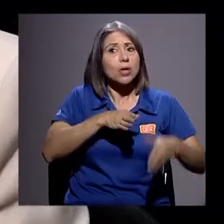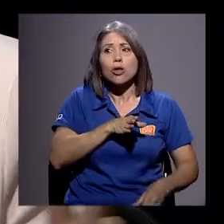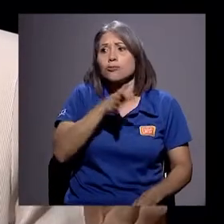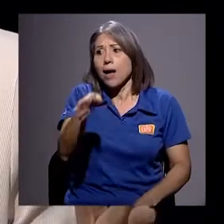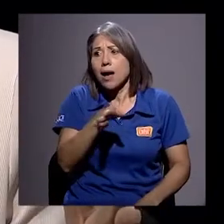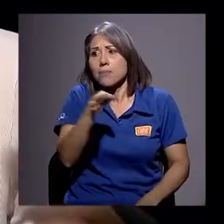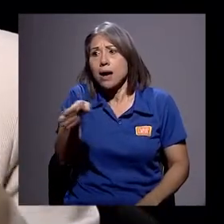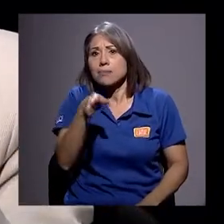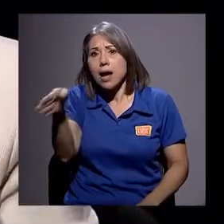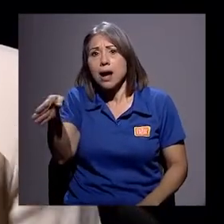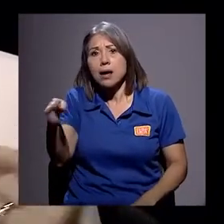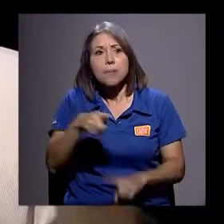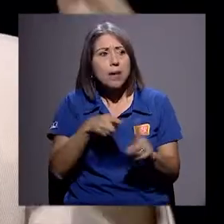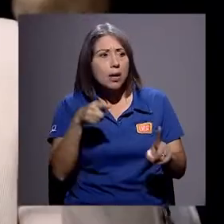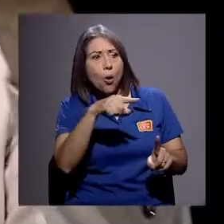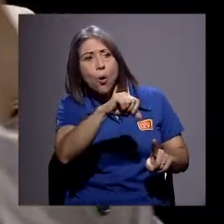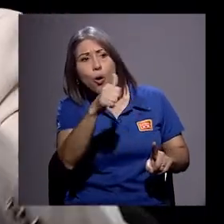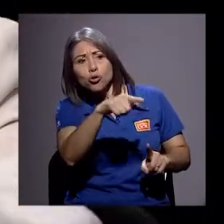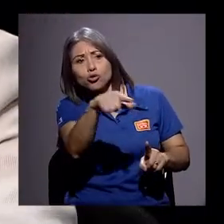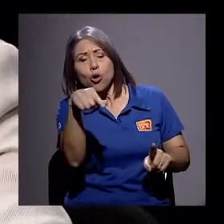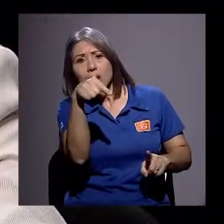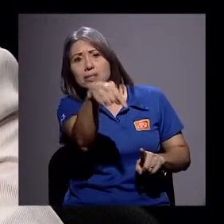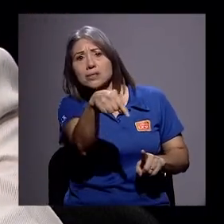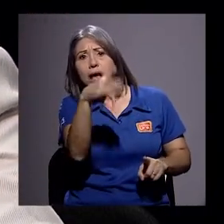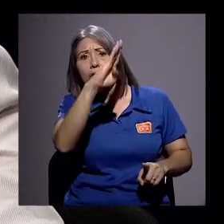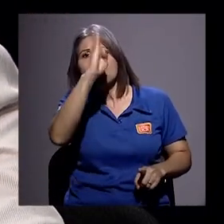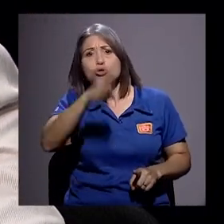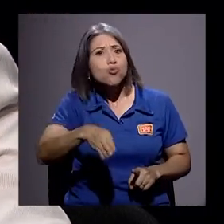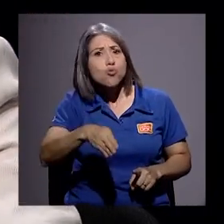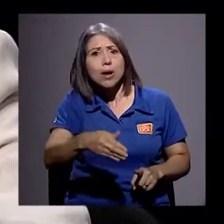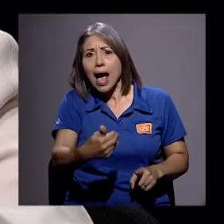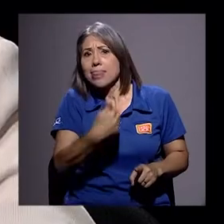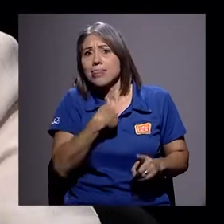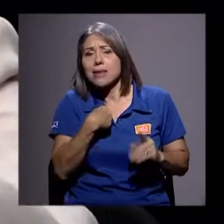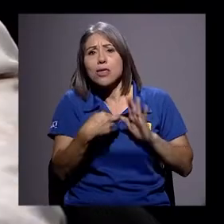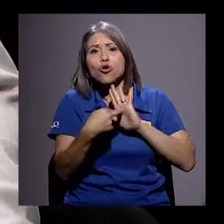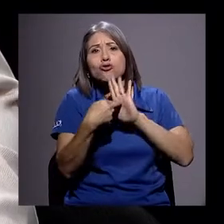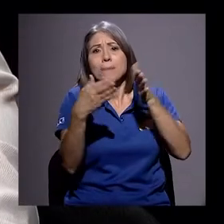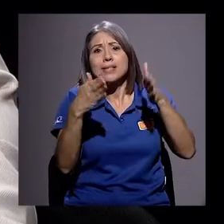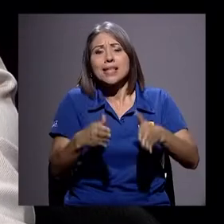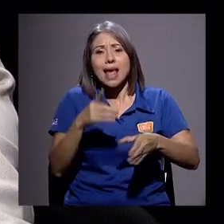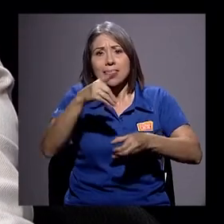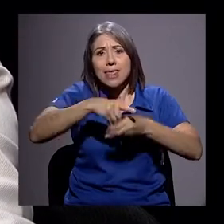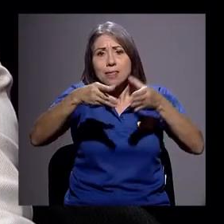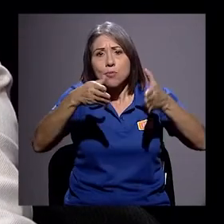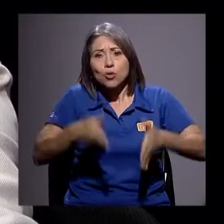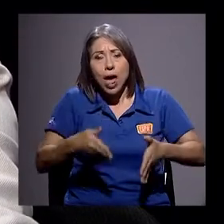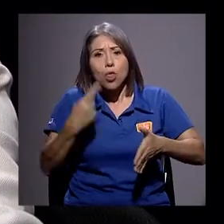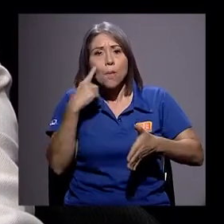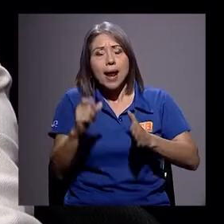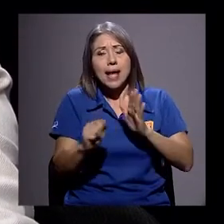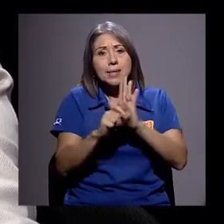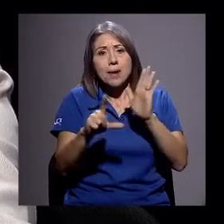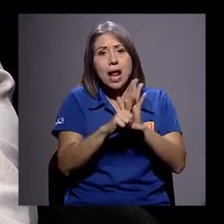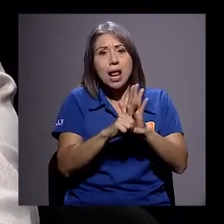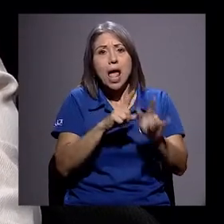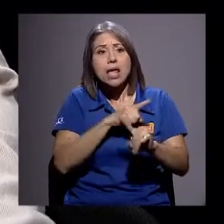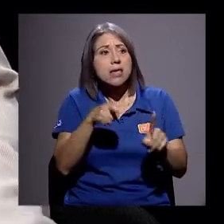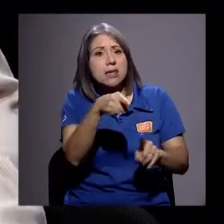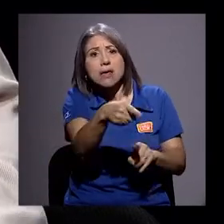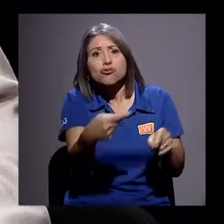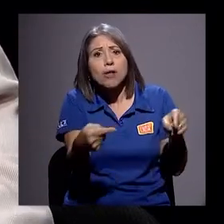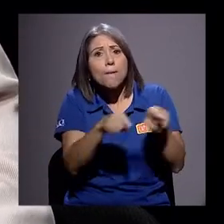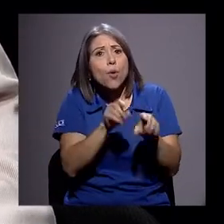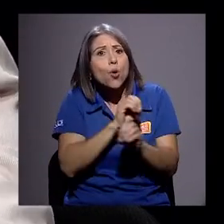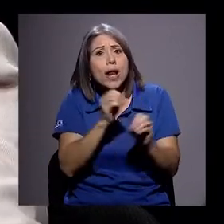otras zonas que no sólo nunca han llevado un diputado nunca han elegido a un representante a la asamblea legislativa sino que no tienen nadie